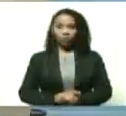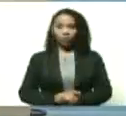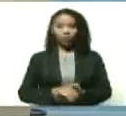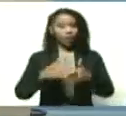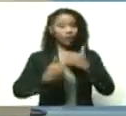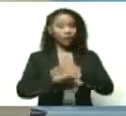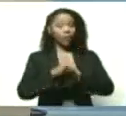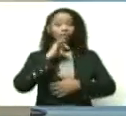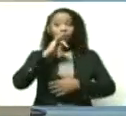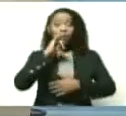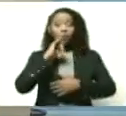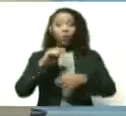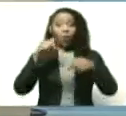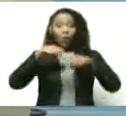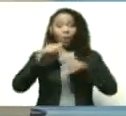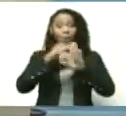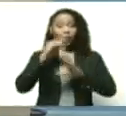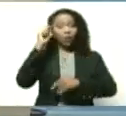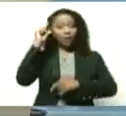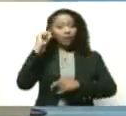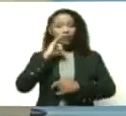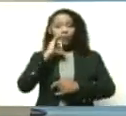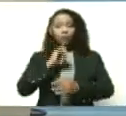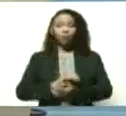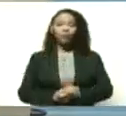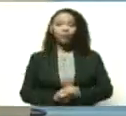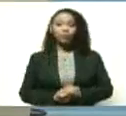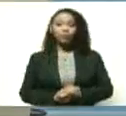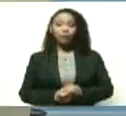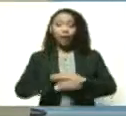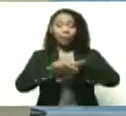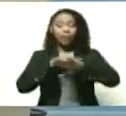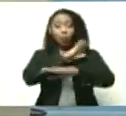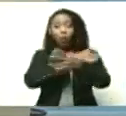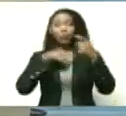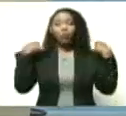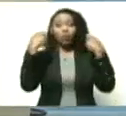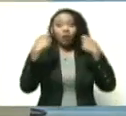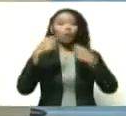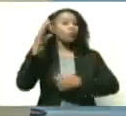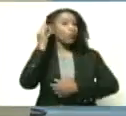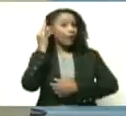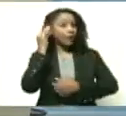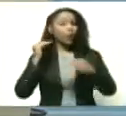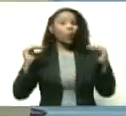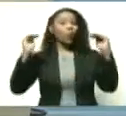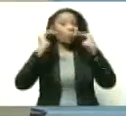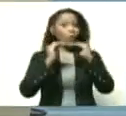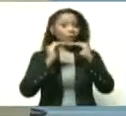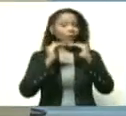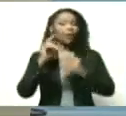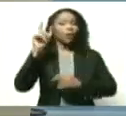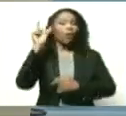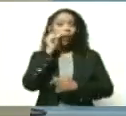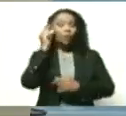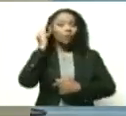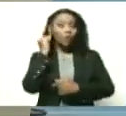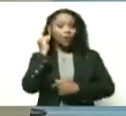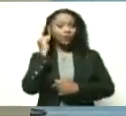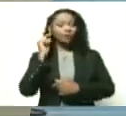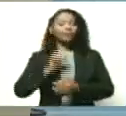Avanzamos con más informaciones en la emisión meridiana de la noticia. La ministra del Poder Popular para la Mujer y la Igualdad de Género, Diva